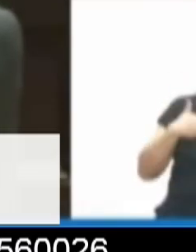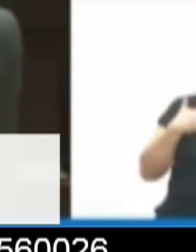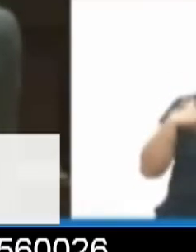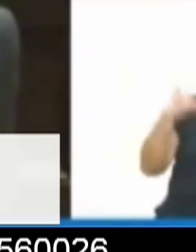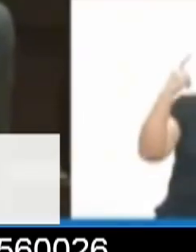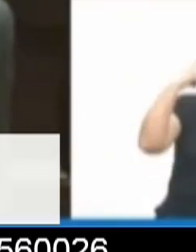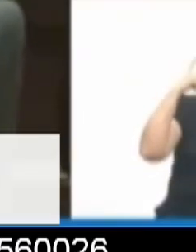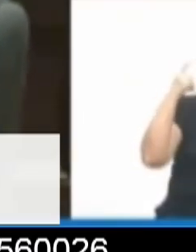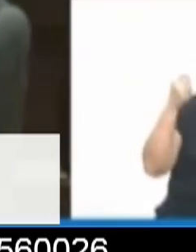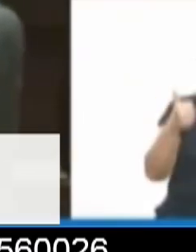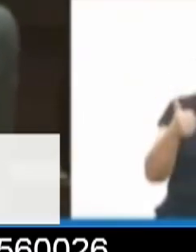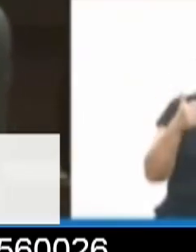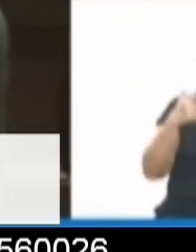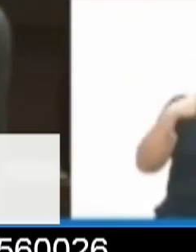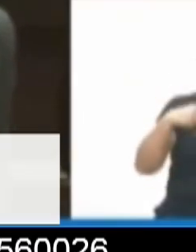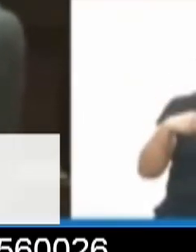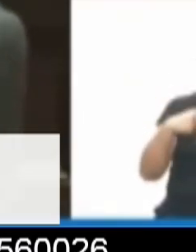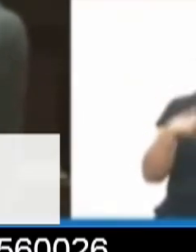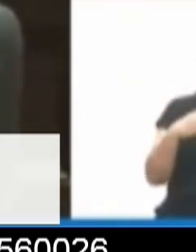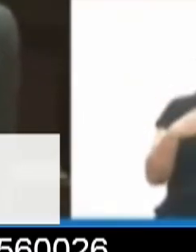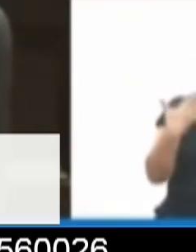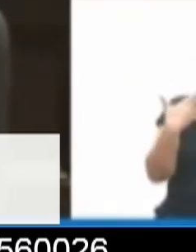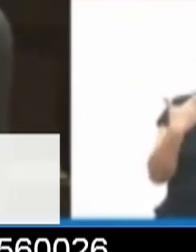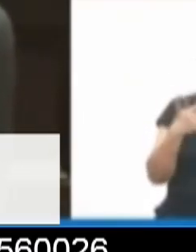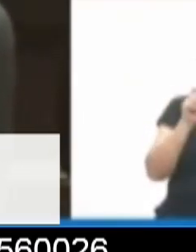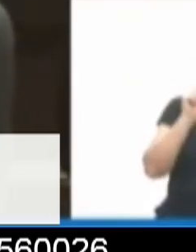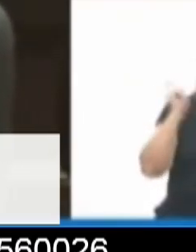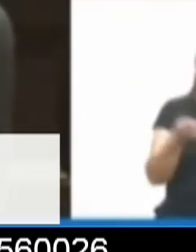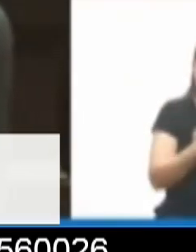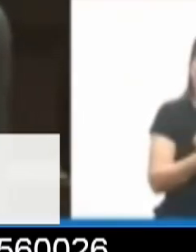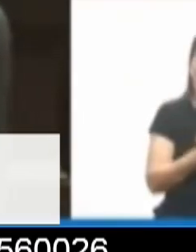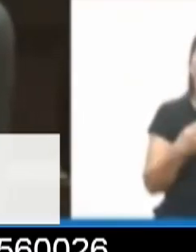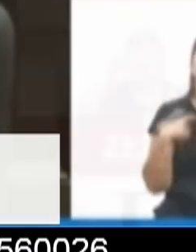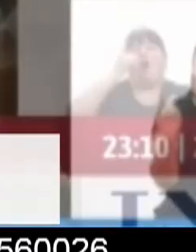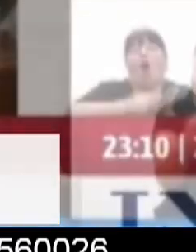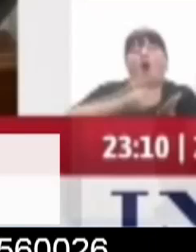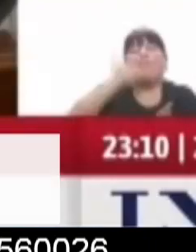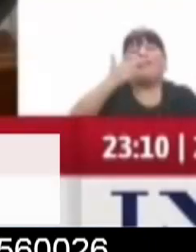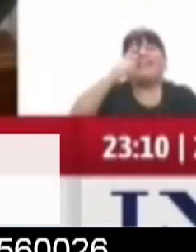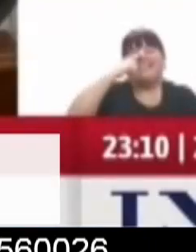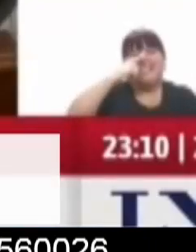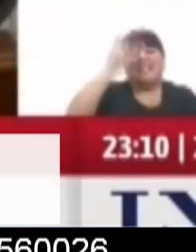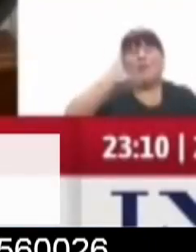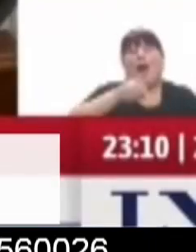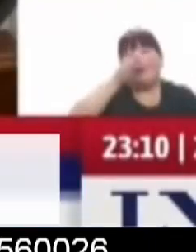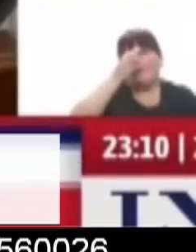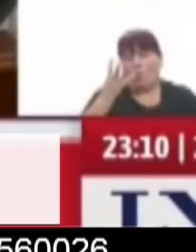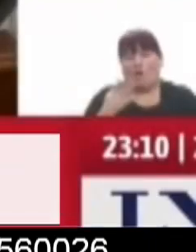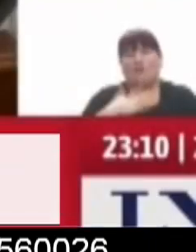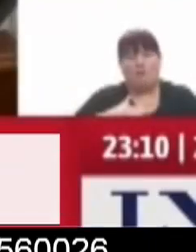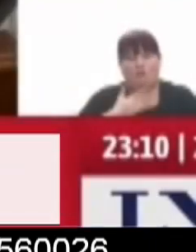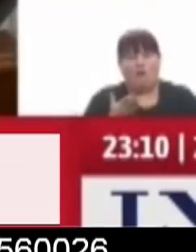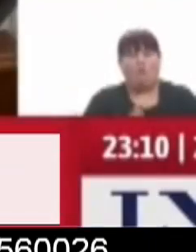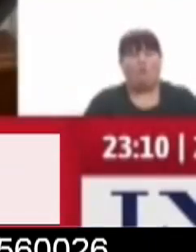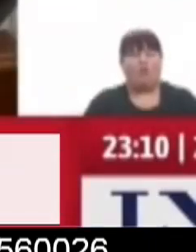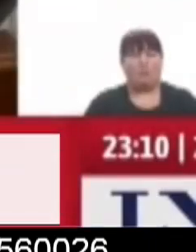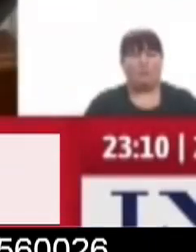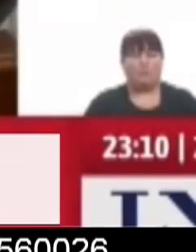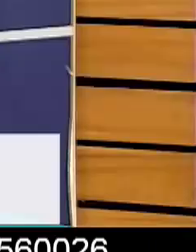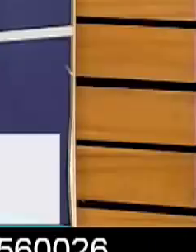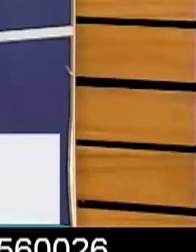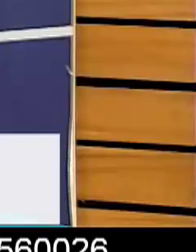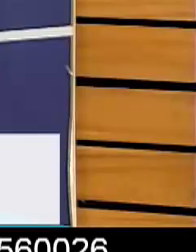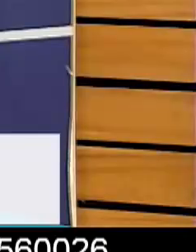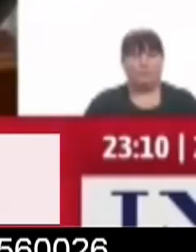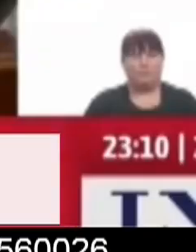empresas que quedaban sujetas a privatización en la propuesta inicial, ahora quedan solamente dos a privatizar: Intercargo, que presta